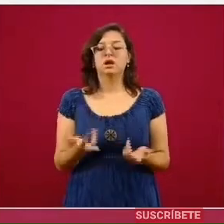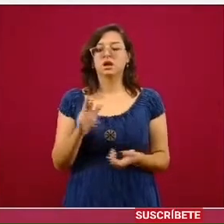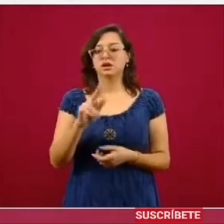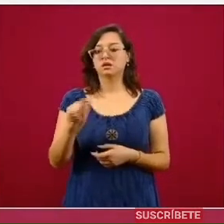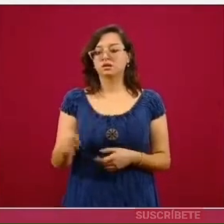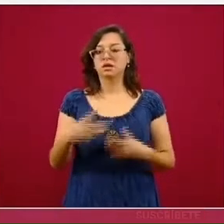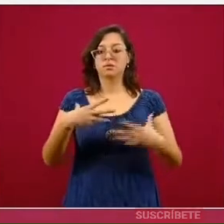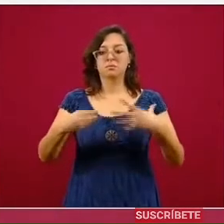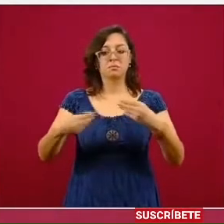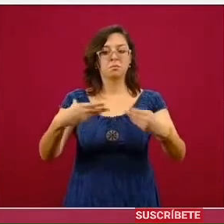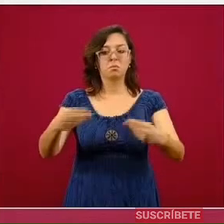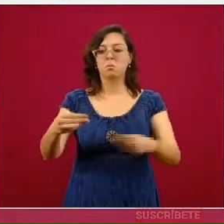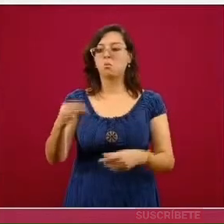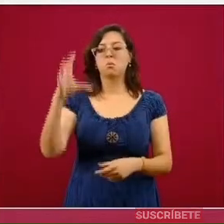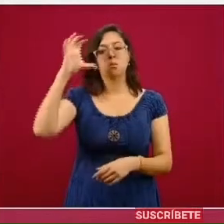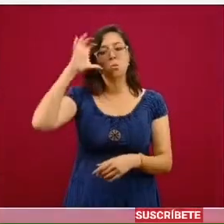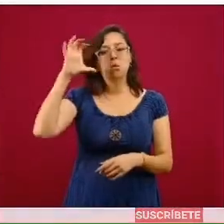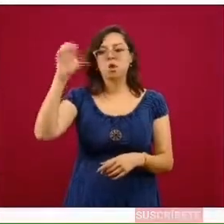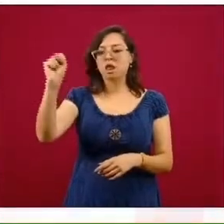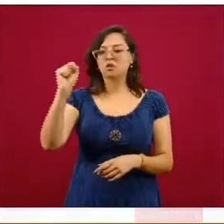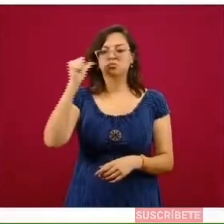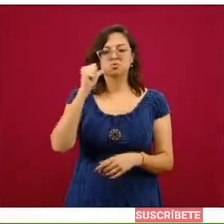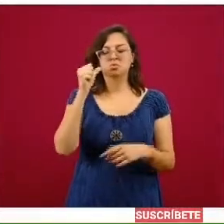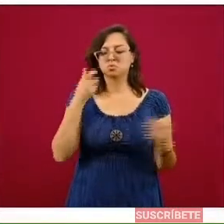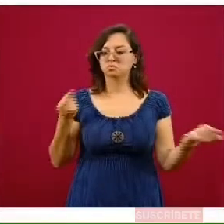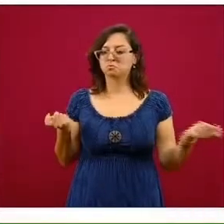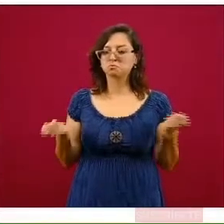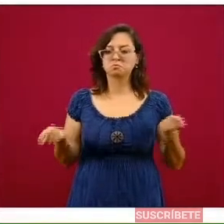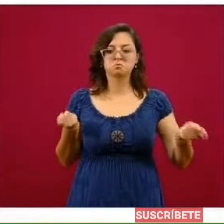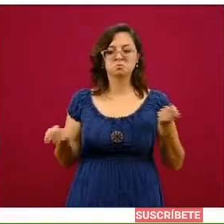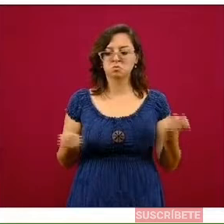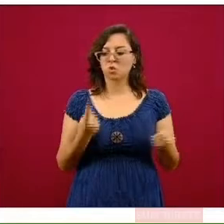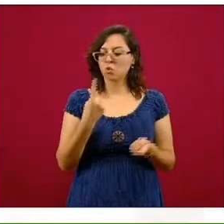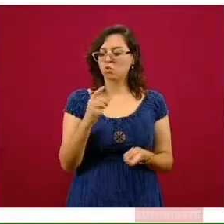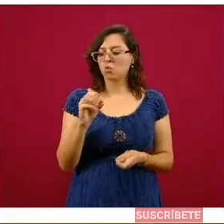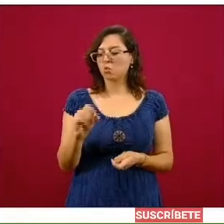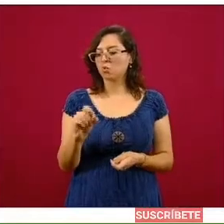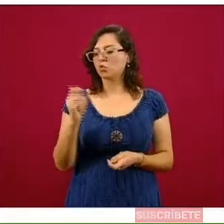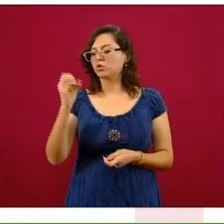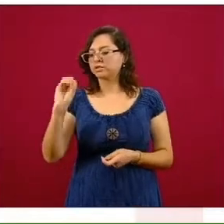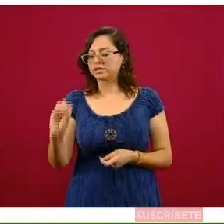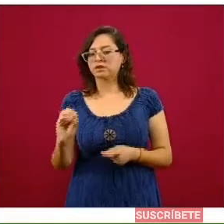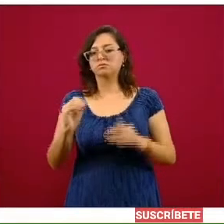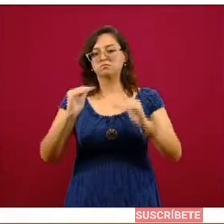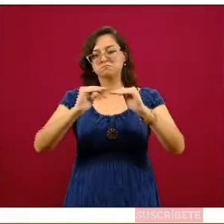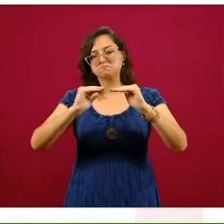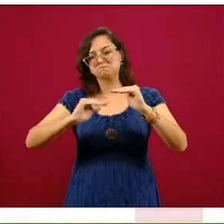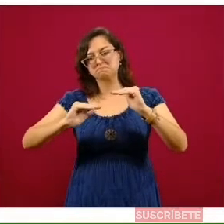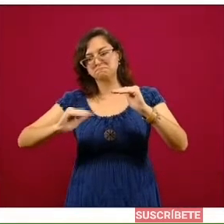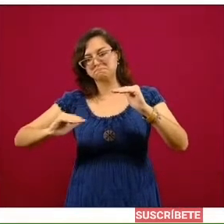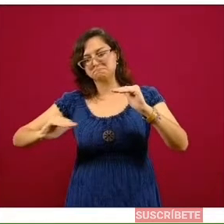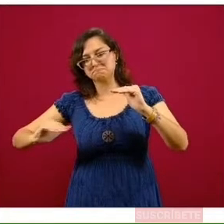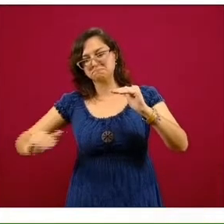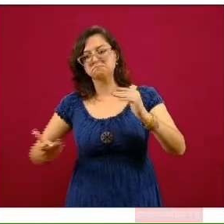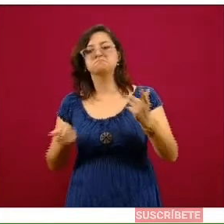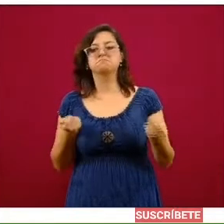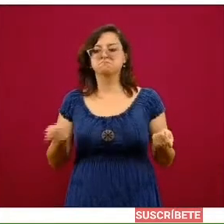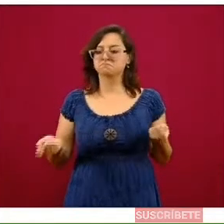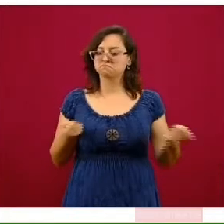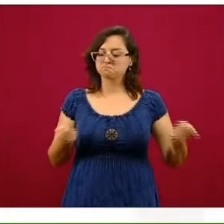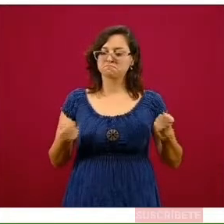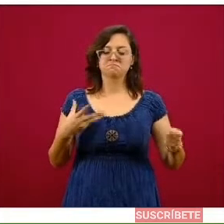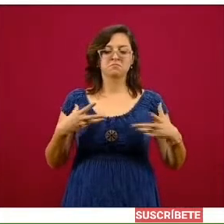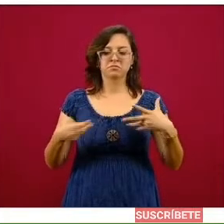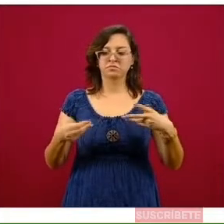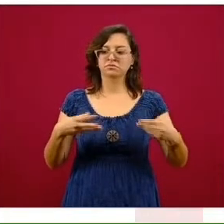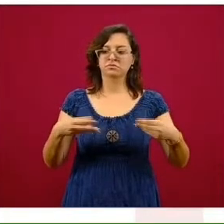reproducción. Morelos siempre se mantuvo, digamos, cerca a este 1.0, que es el que se requiere para que la epidemia no